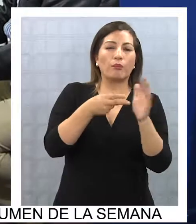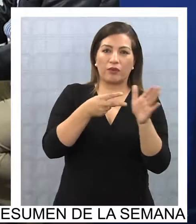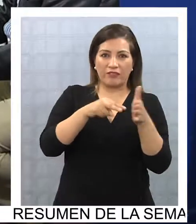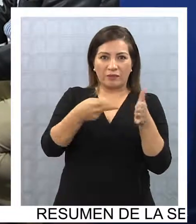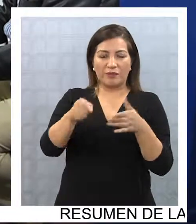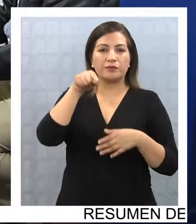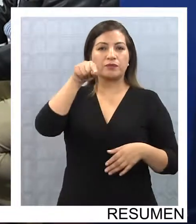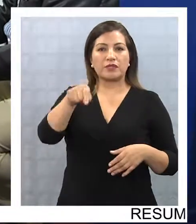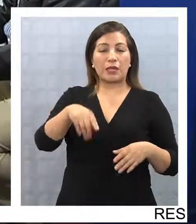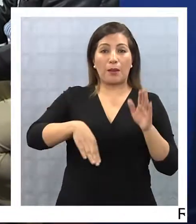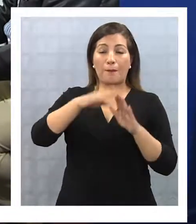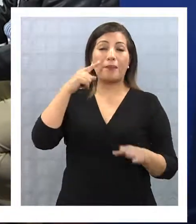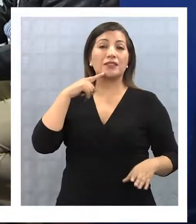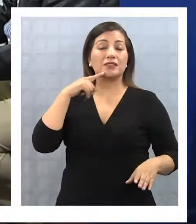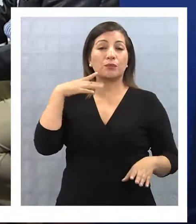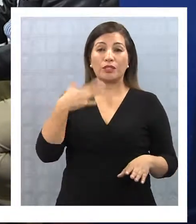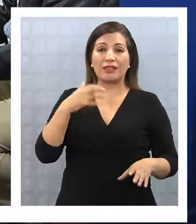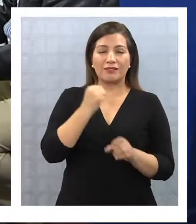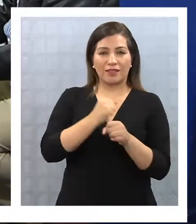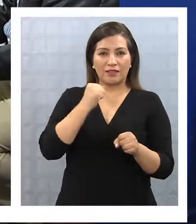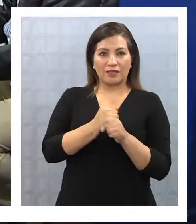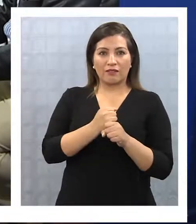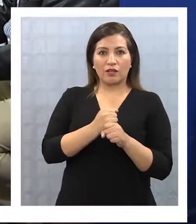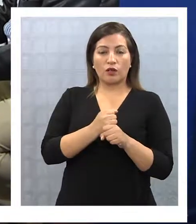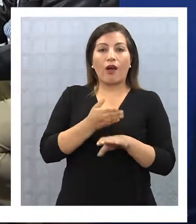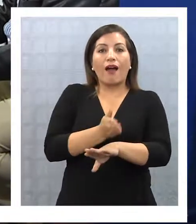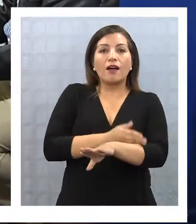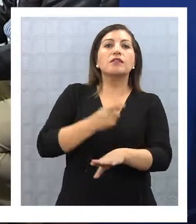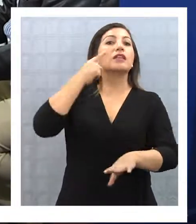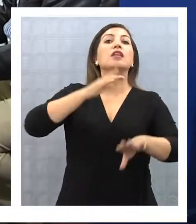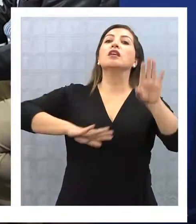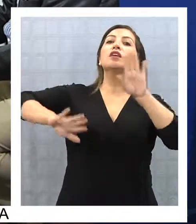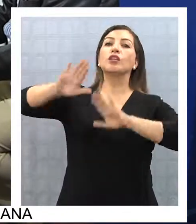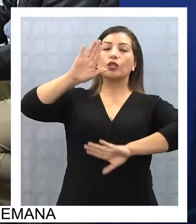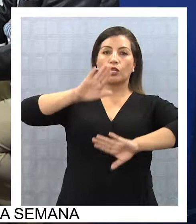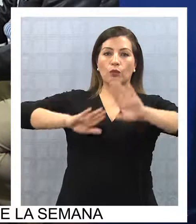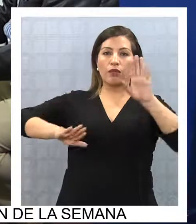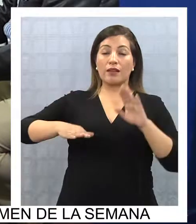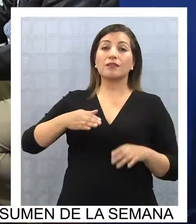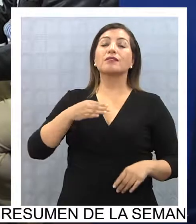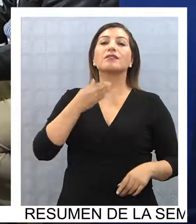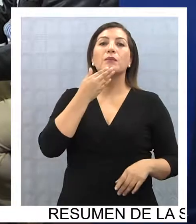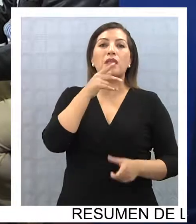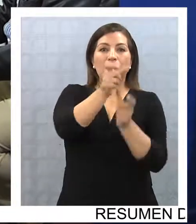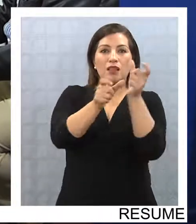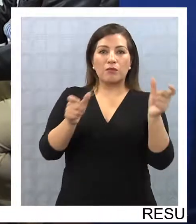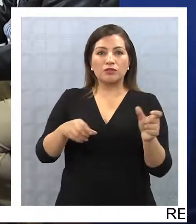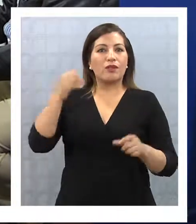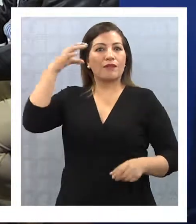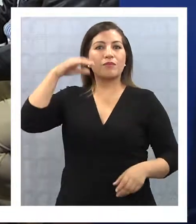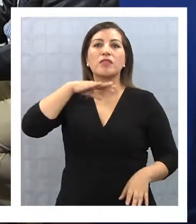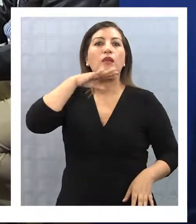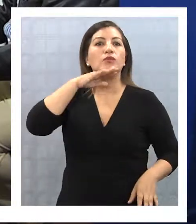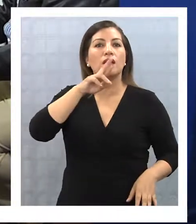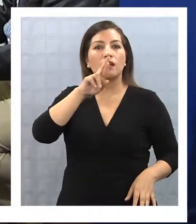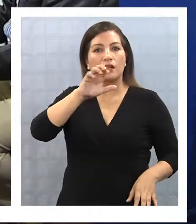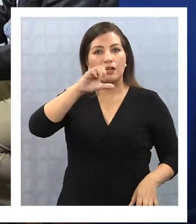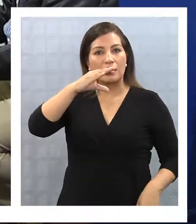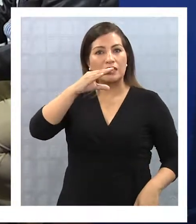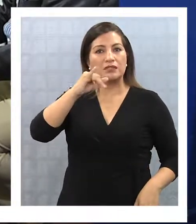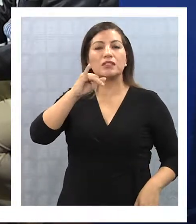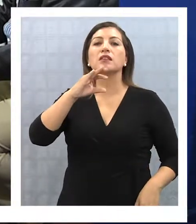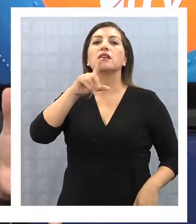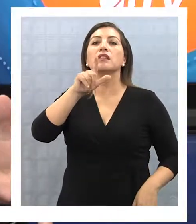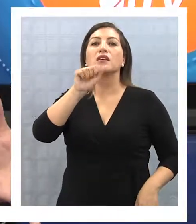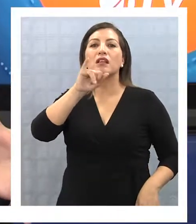la primera y más importante tarea es la prevención, la reutilización y el reciclaje, y donde luego, en escalas distintas de intensidad, uno puede valorizar.